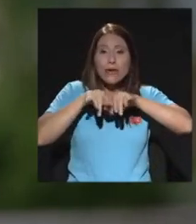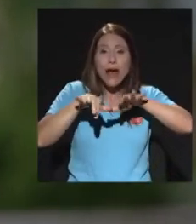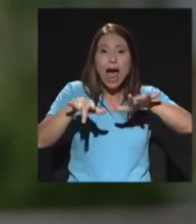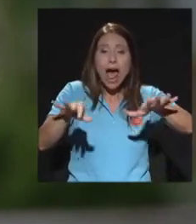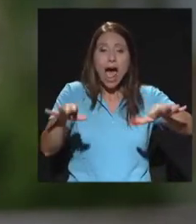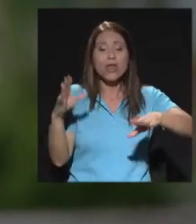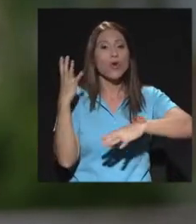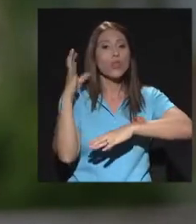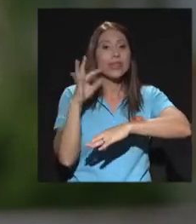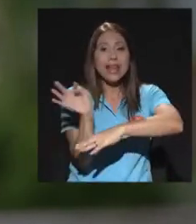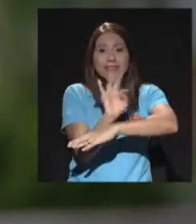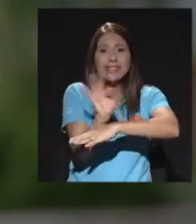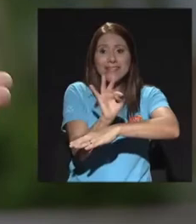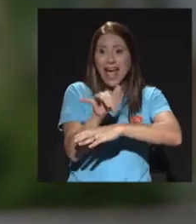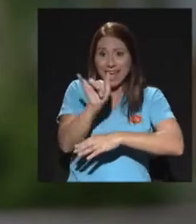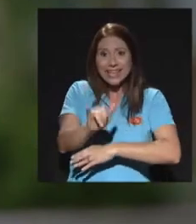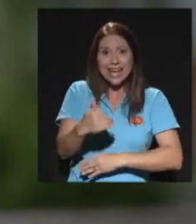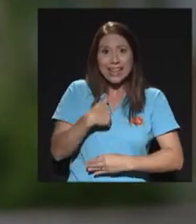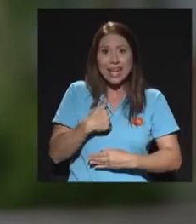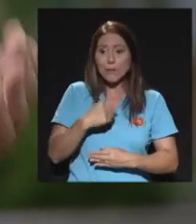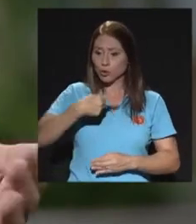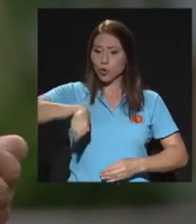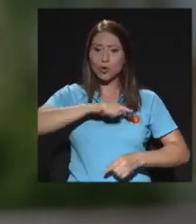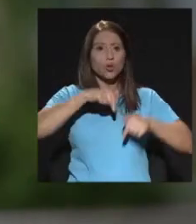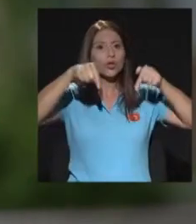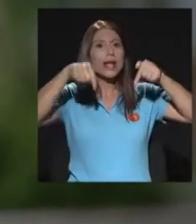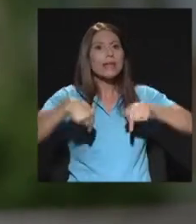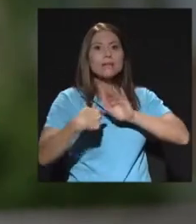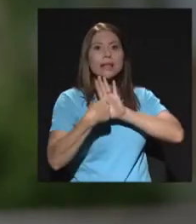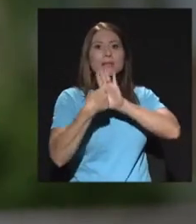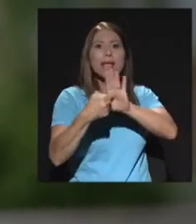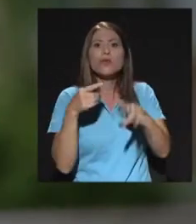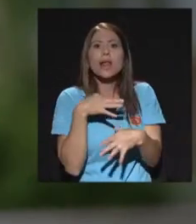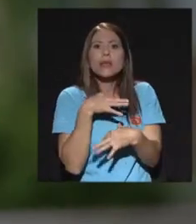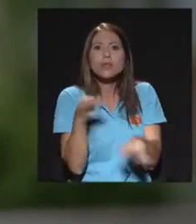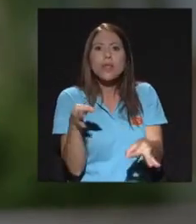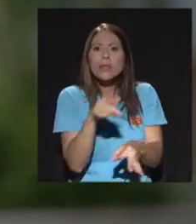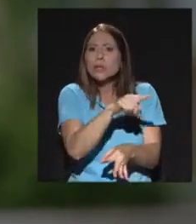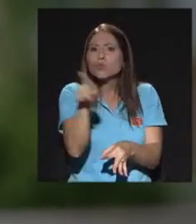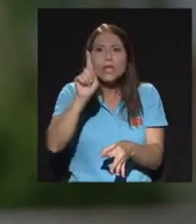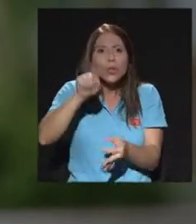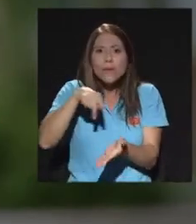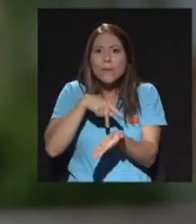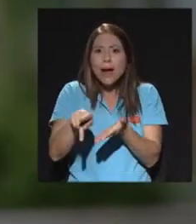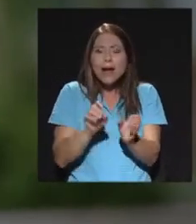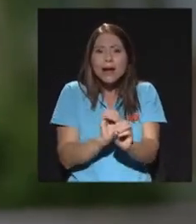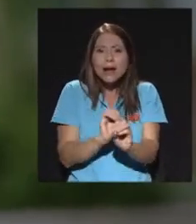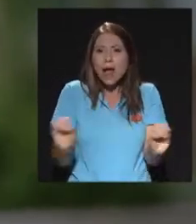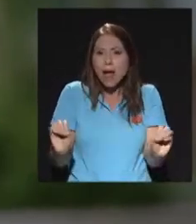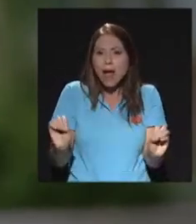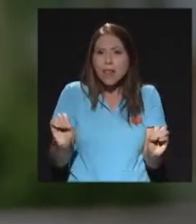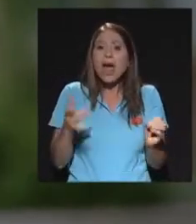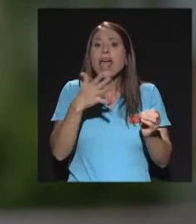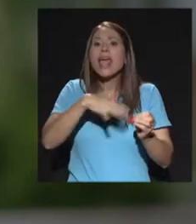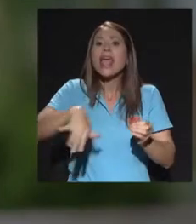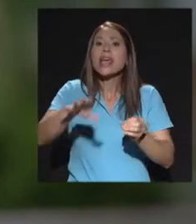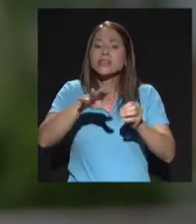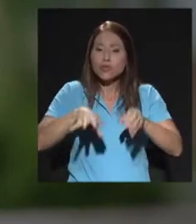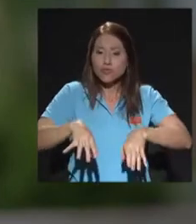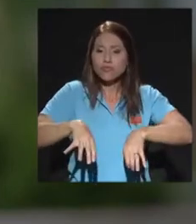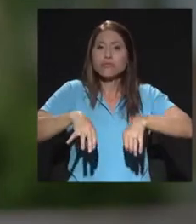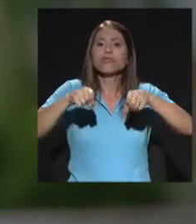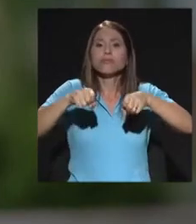que tenemos, que estamos aquí transmitiendo gratuitamente, que usted no tiene que pagar, está en manos de la